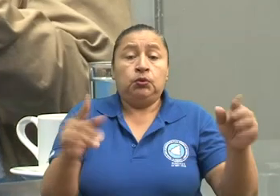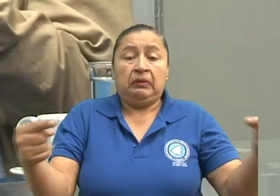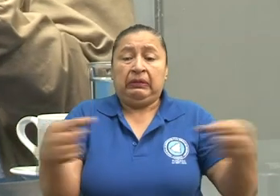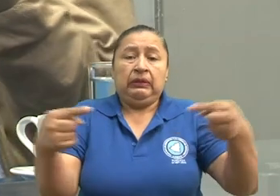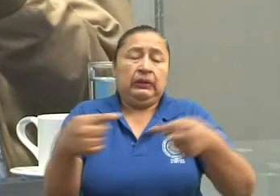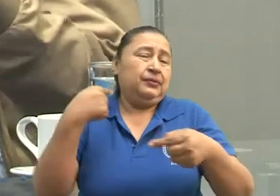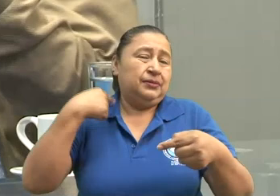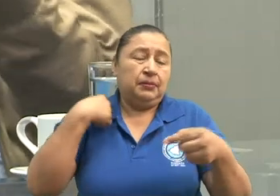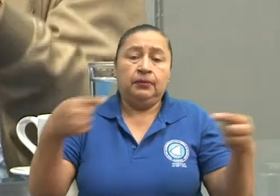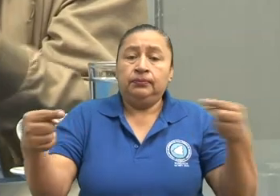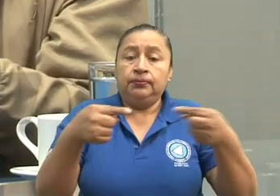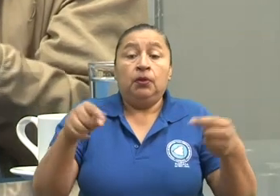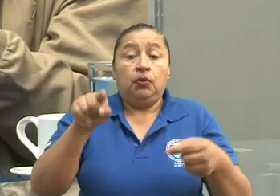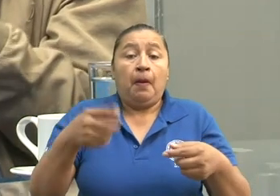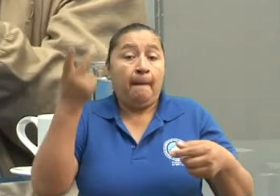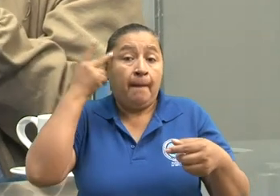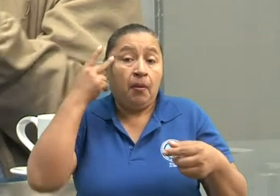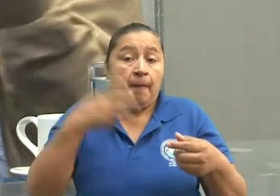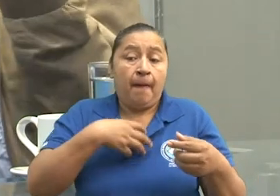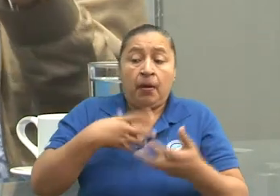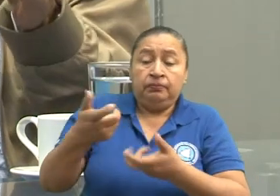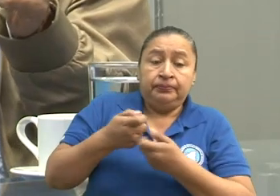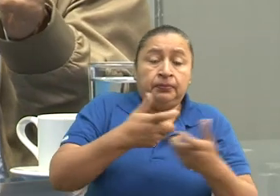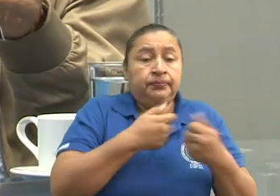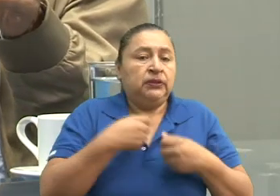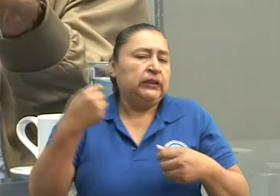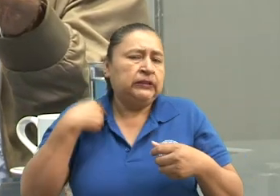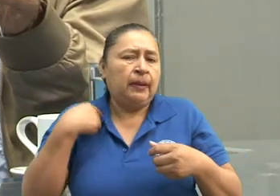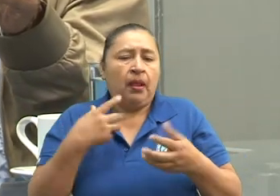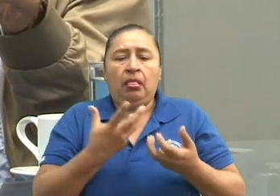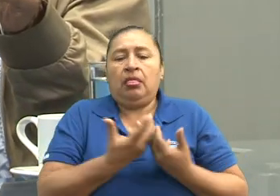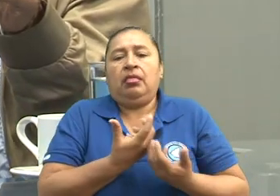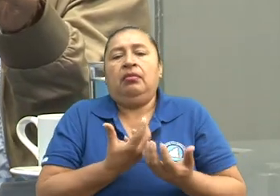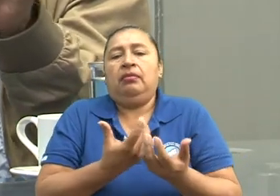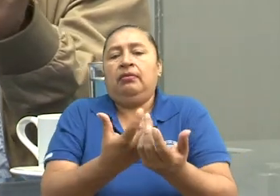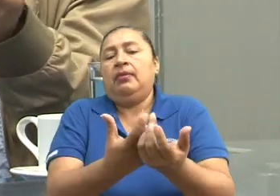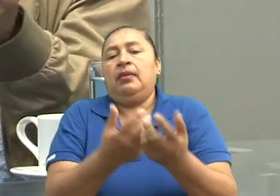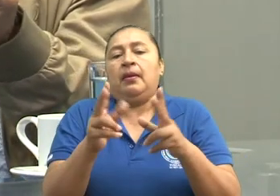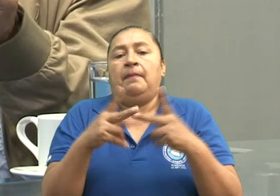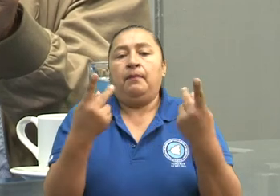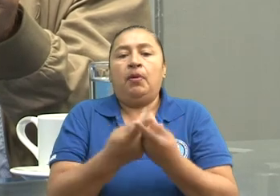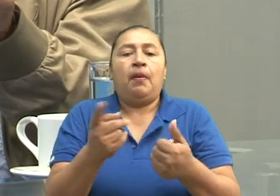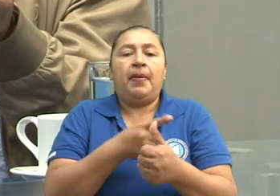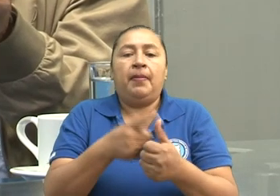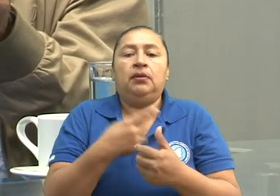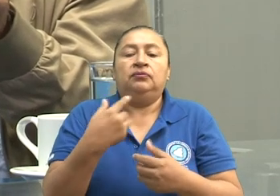en sus guerras civiles que por sus intereses tenían, siempre llevaban al pueblo como carne de cañón a